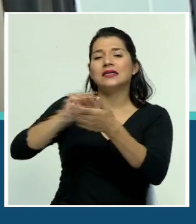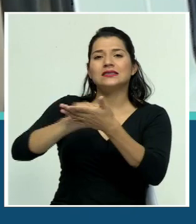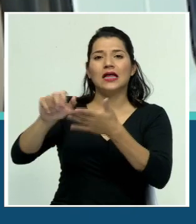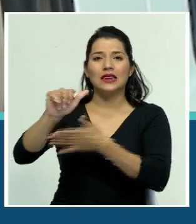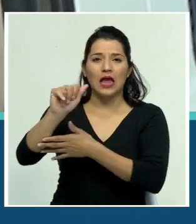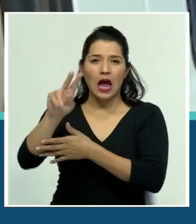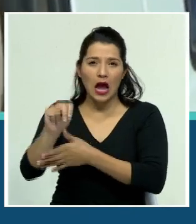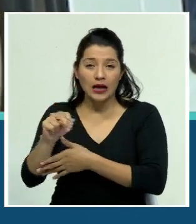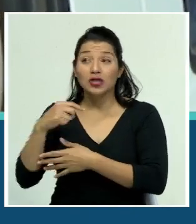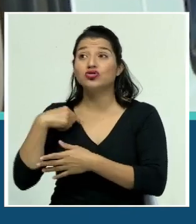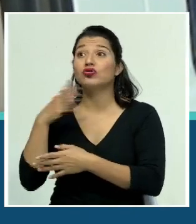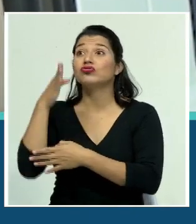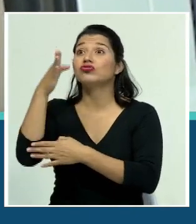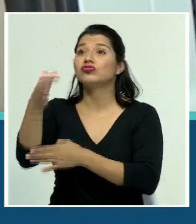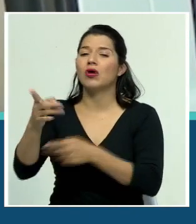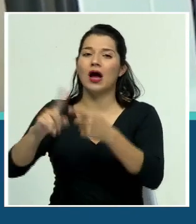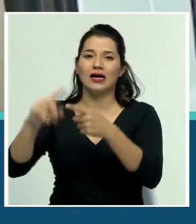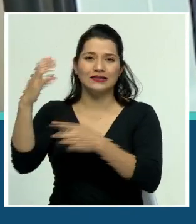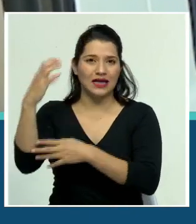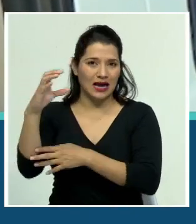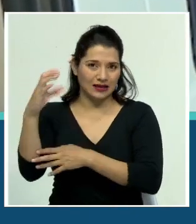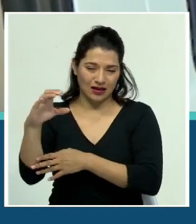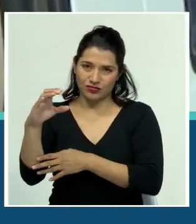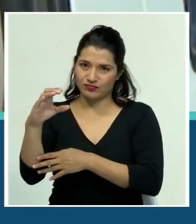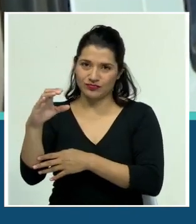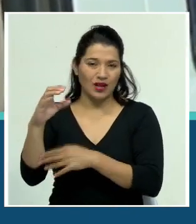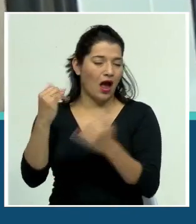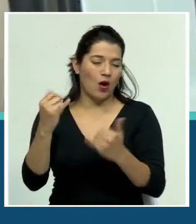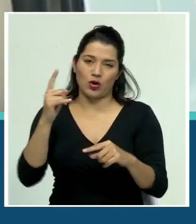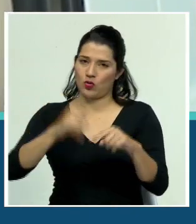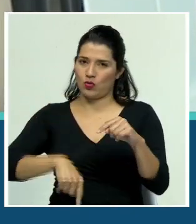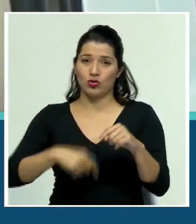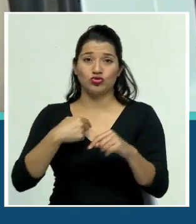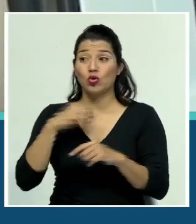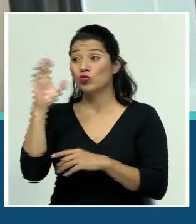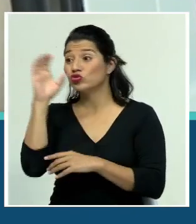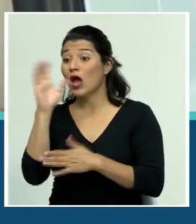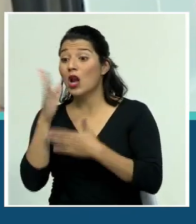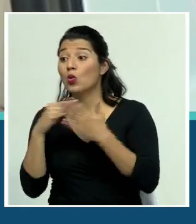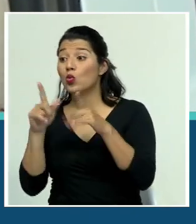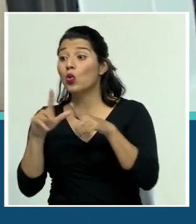fue buscarme algo en Santa Ana para dejar la buseta en Santa Ana,